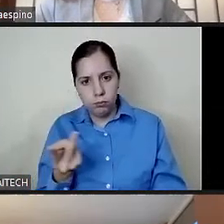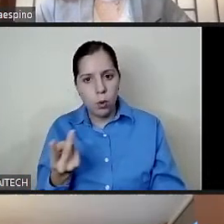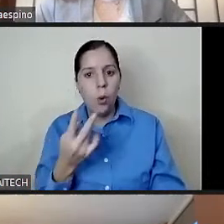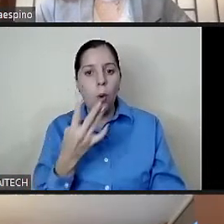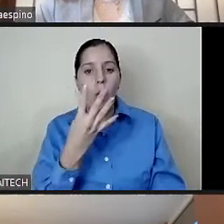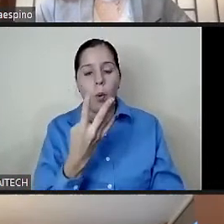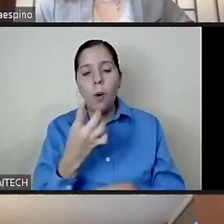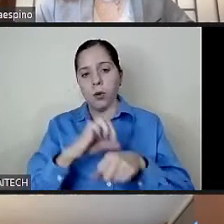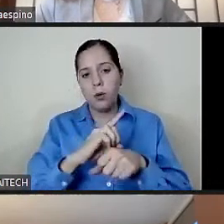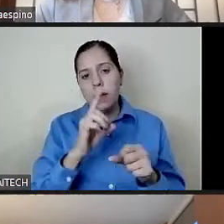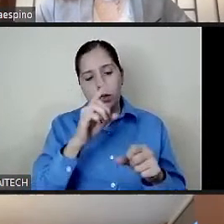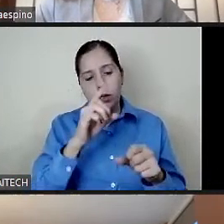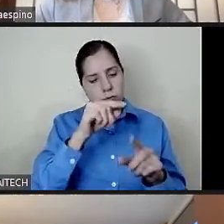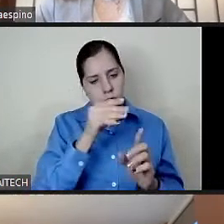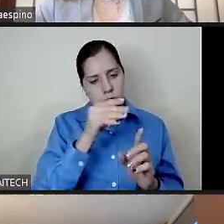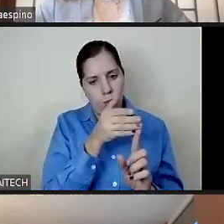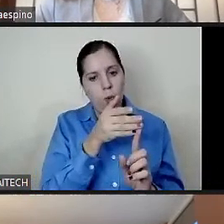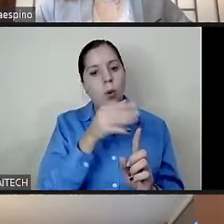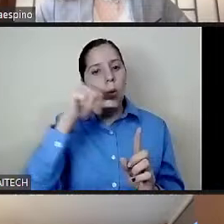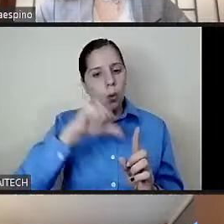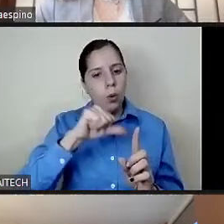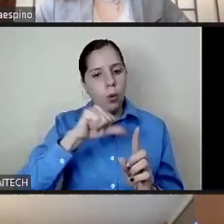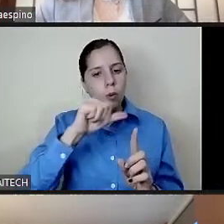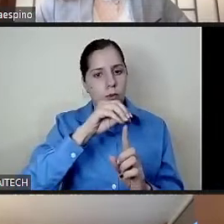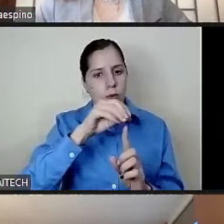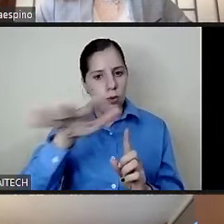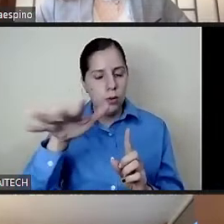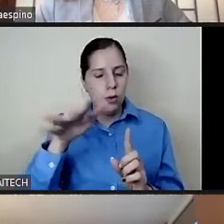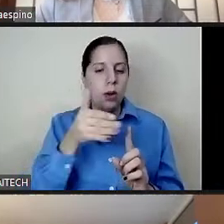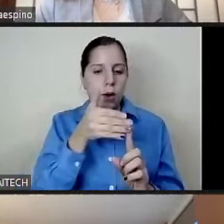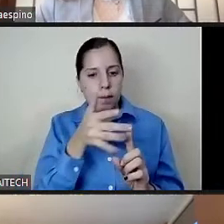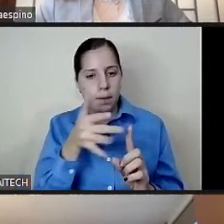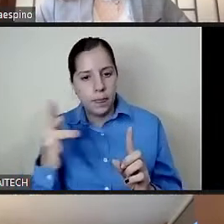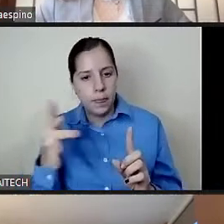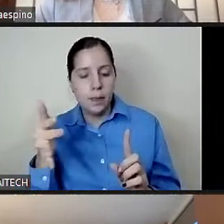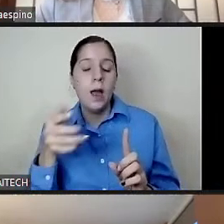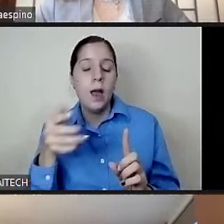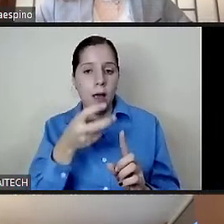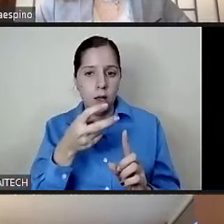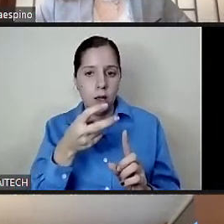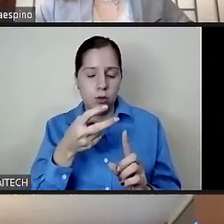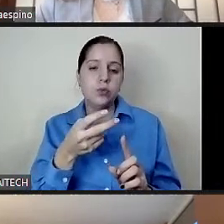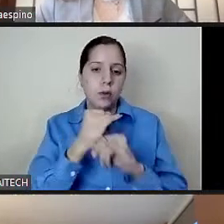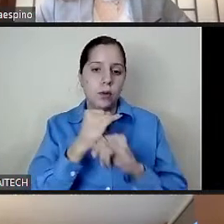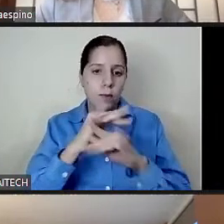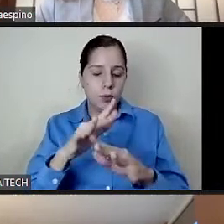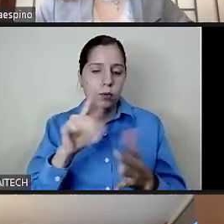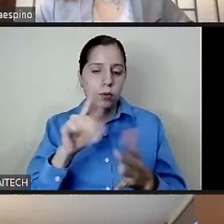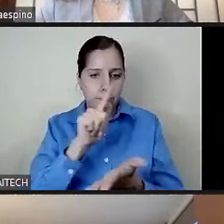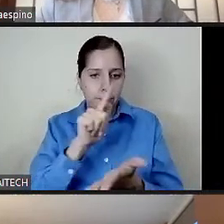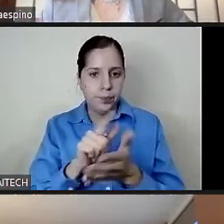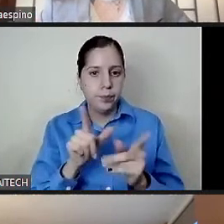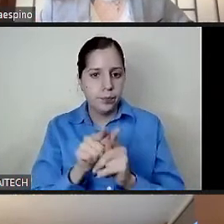a partir de la notificación del presente. Y cuarto, notifíquese en términos de ley. ¿Es